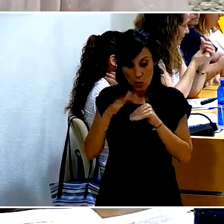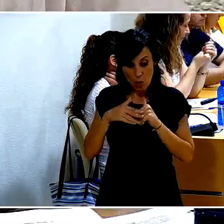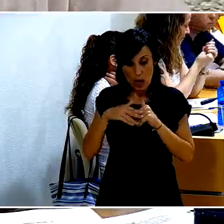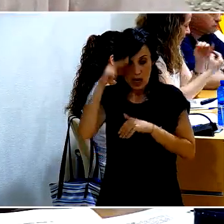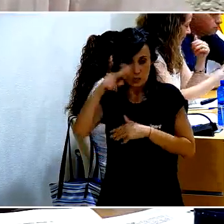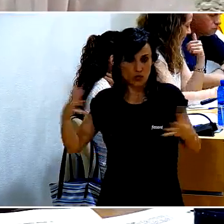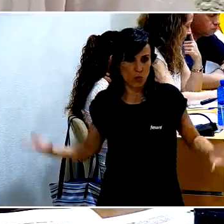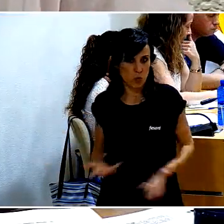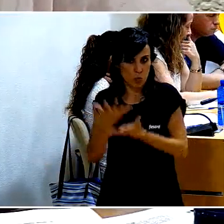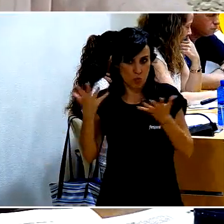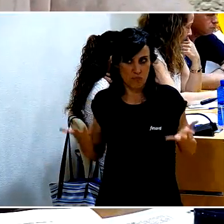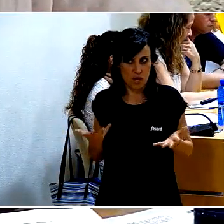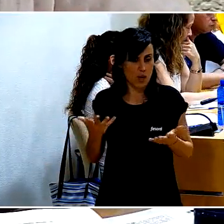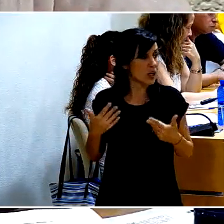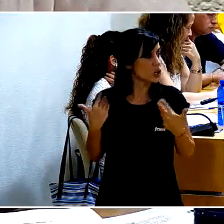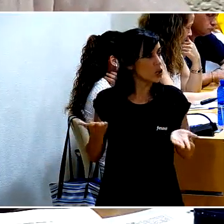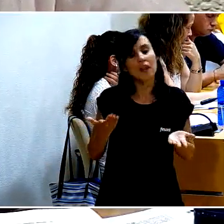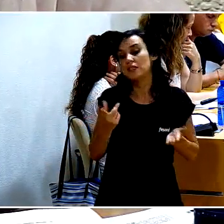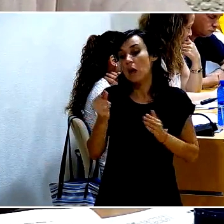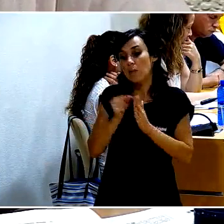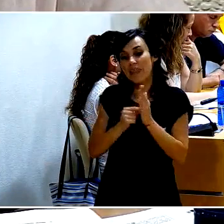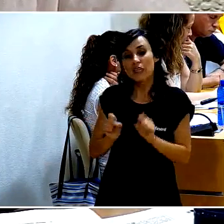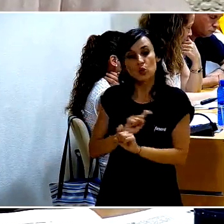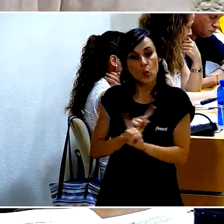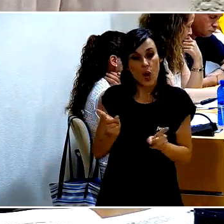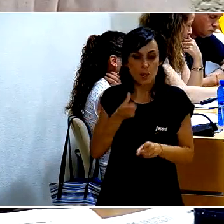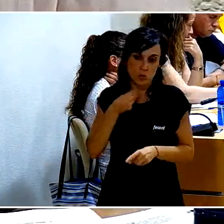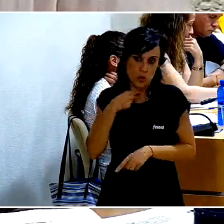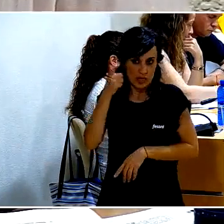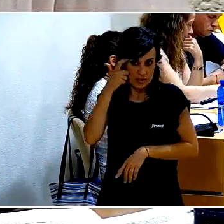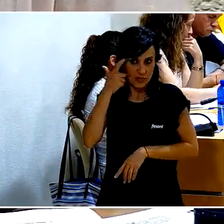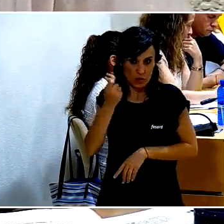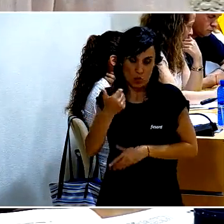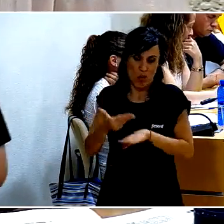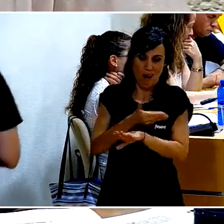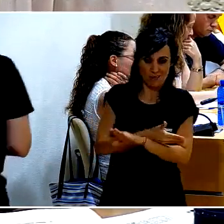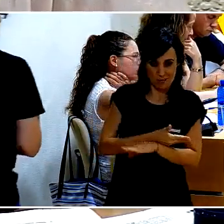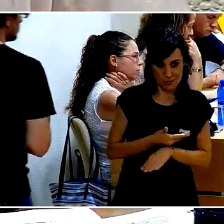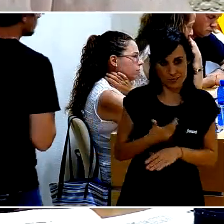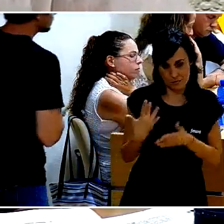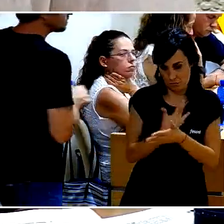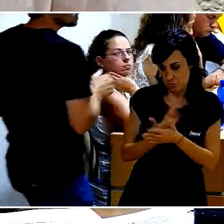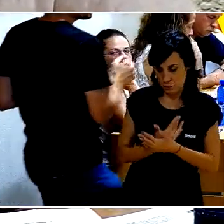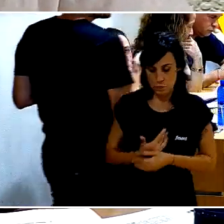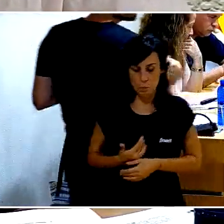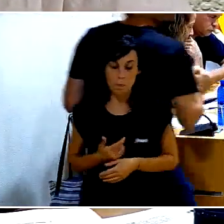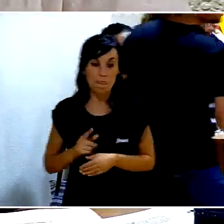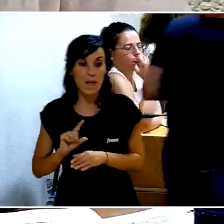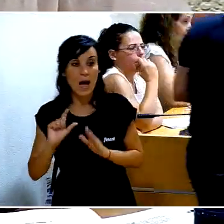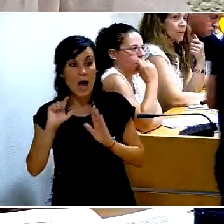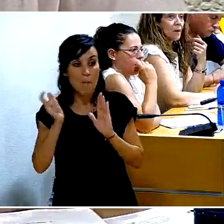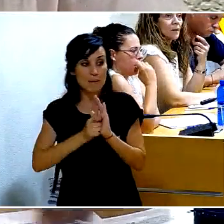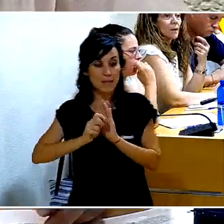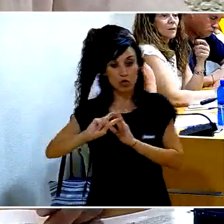respeto. ¿Cuáles serán dichas medidas? Nos hubiese gustado conocerlas un poco de antemano. En el apartado